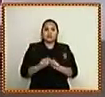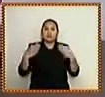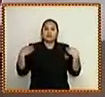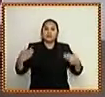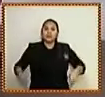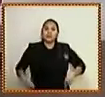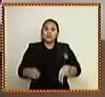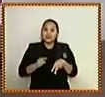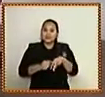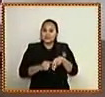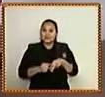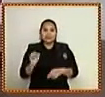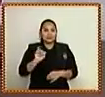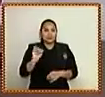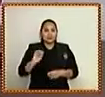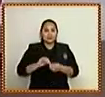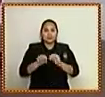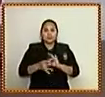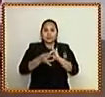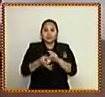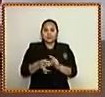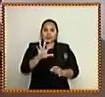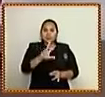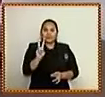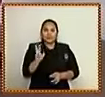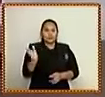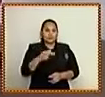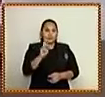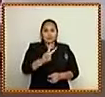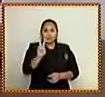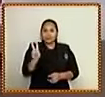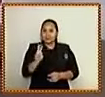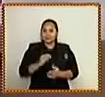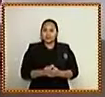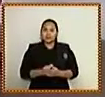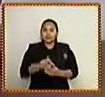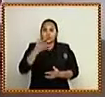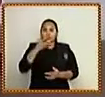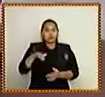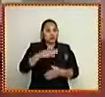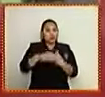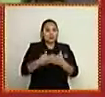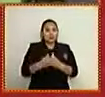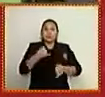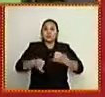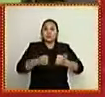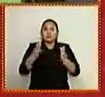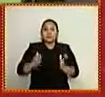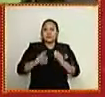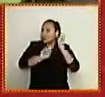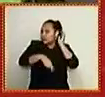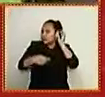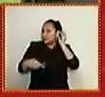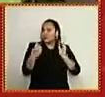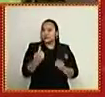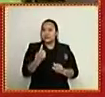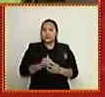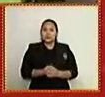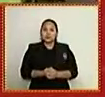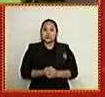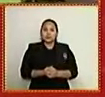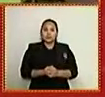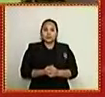rodilla izquierda, otros números que lo relacionan, 52 y 22. Muchísima suerte para todos los jugadores de más uno.